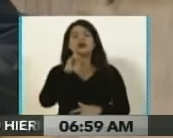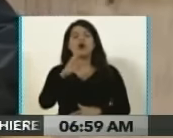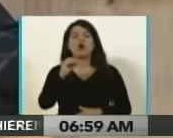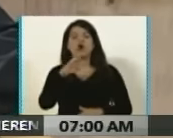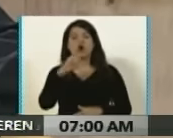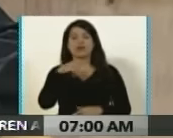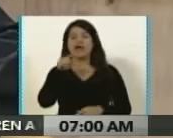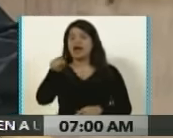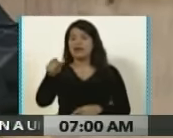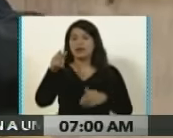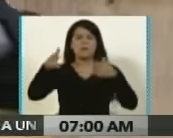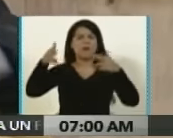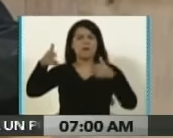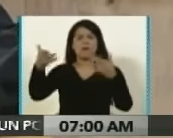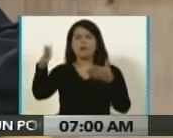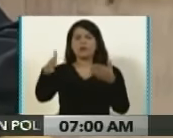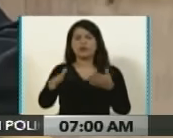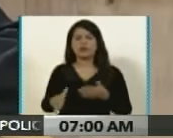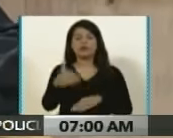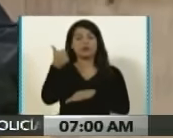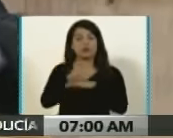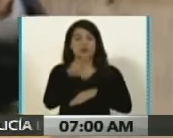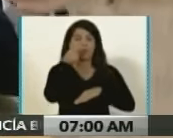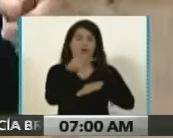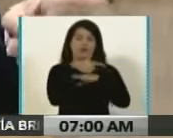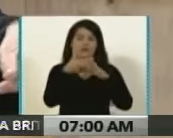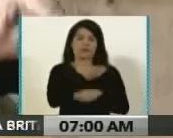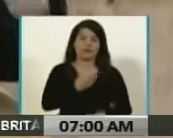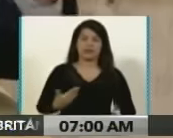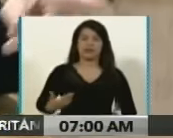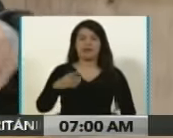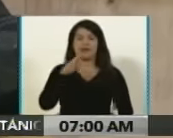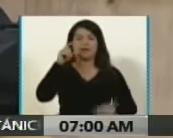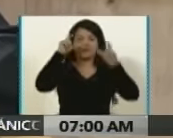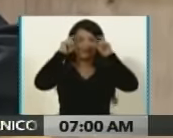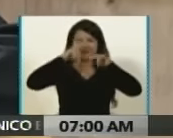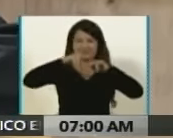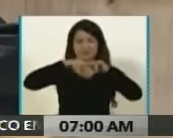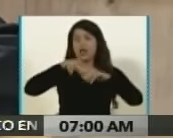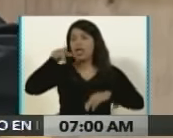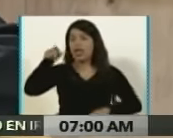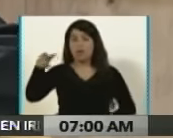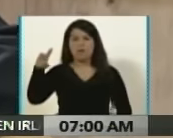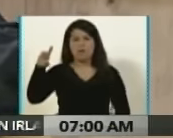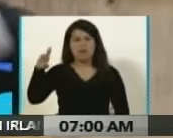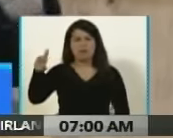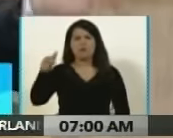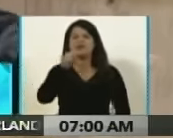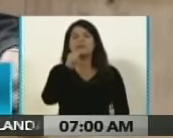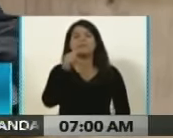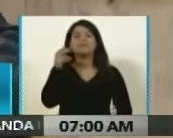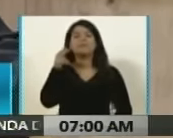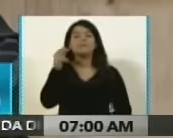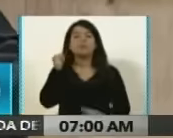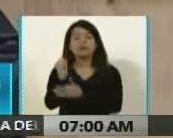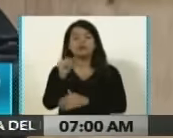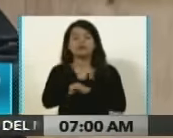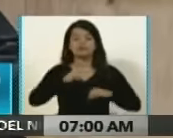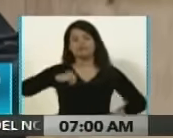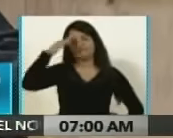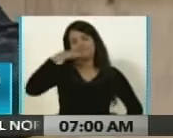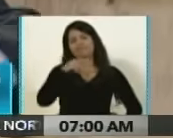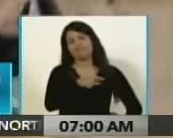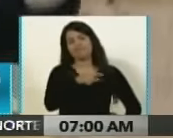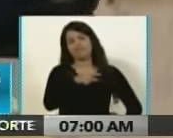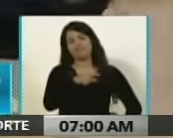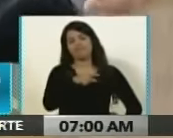primeros muertos del gobierno de Betancur. Varios desempleados que son asesinados por la Guardia Nacional. O sea, aparte que los mandaba para El